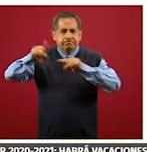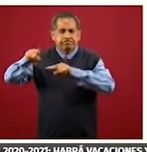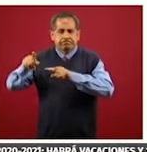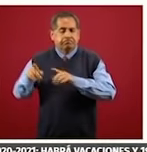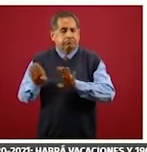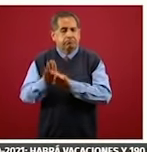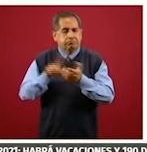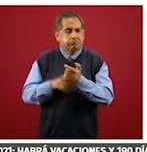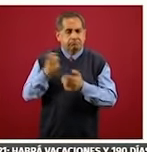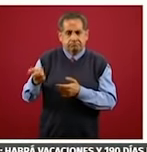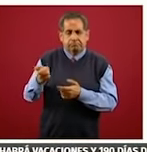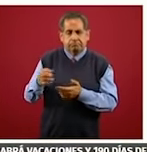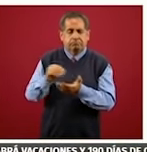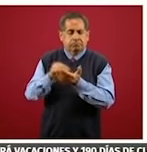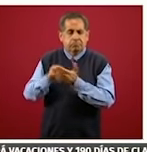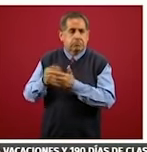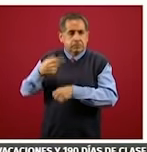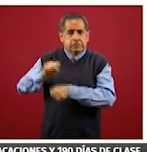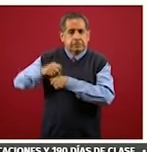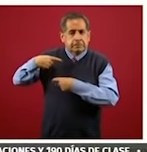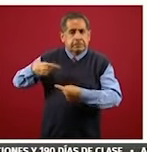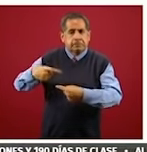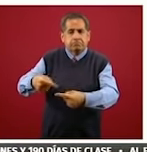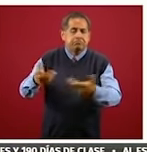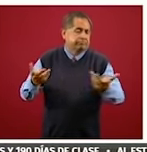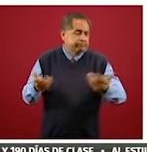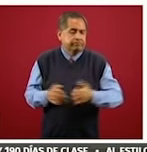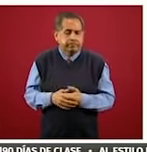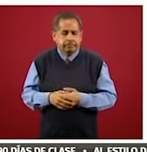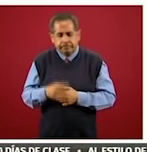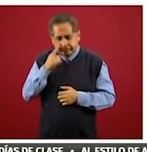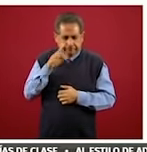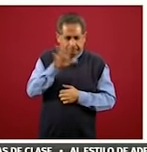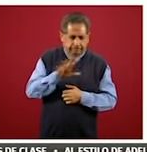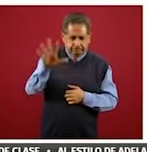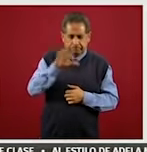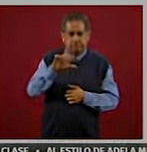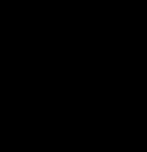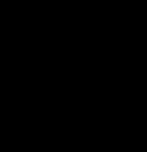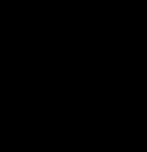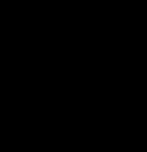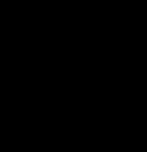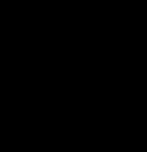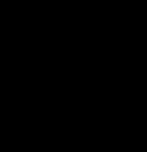que va a continuar todavía por varias semanas. Pero en general, en resumen, con descenso.